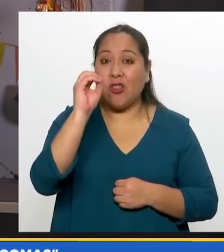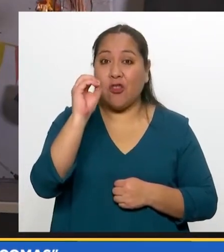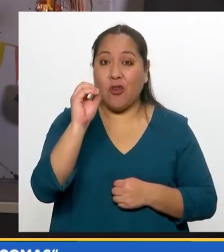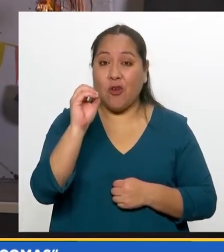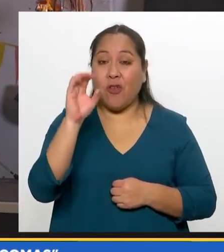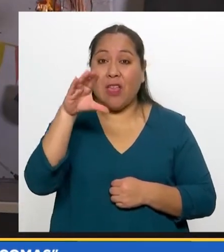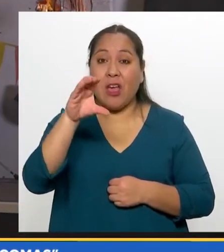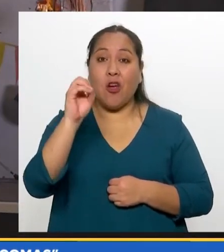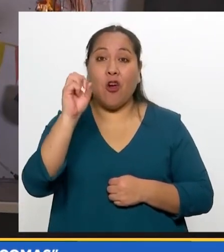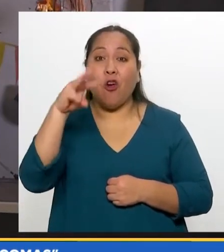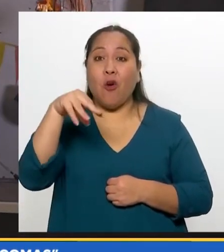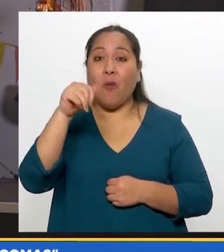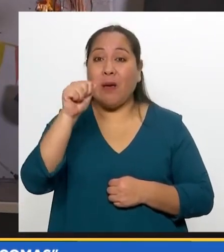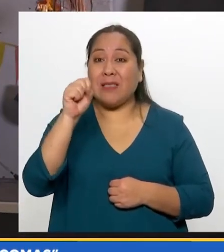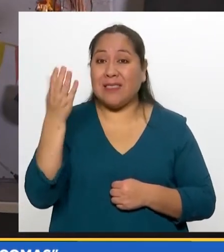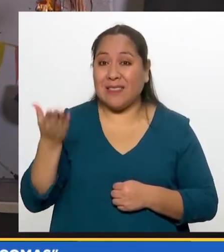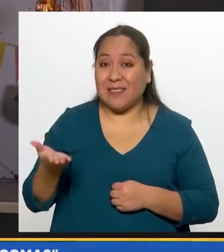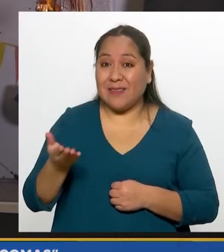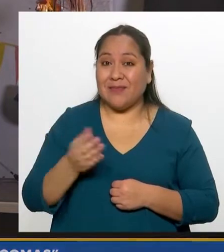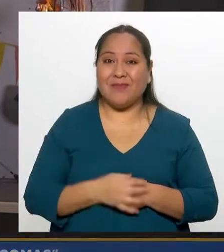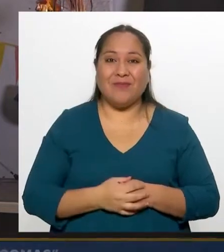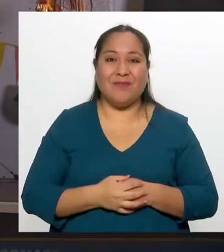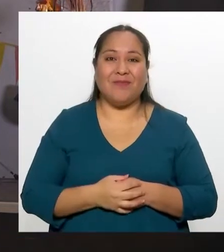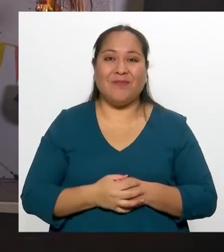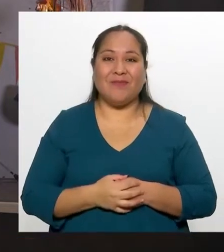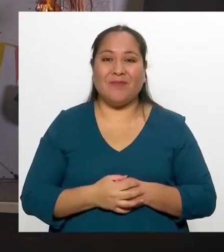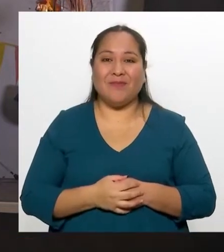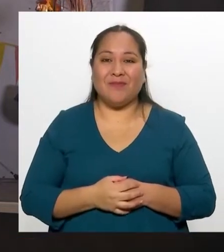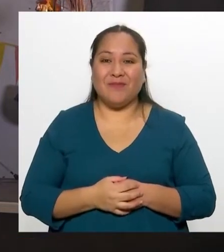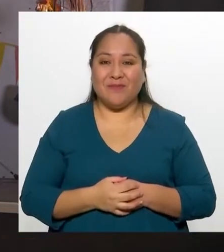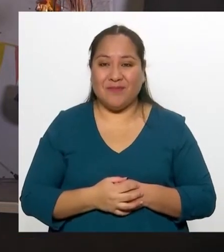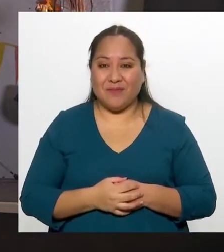Tito, se llama Aces,